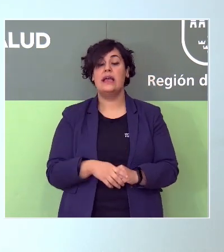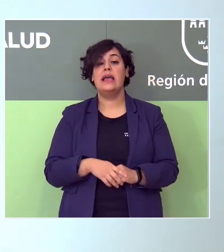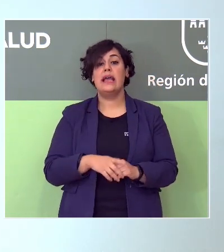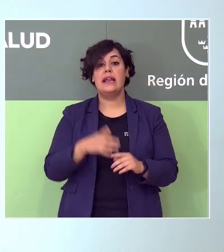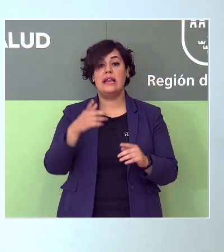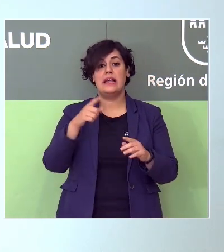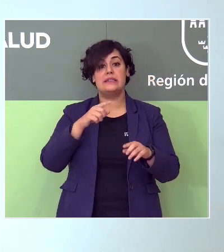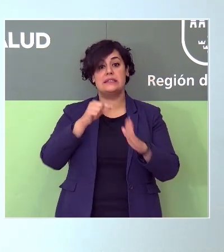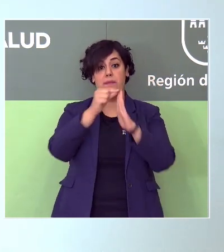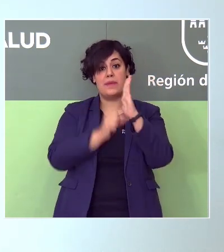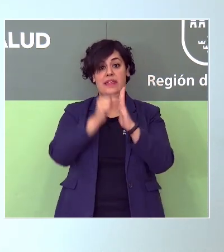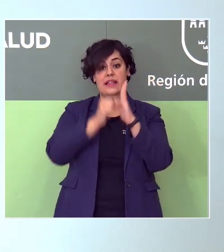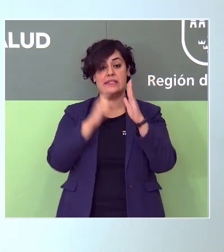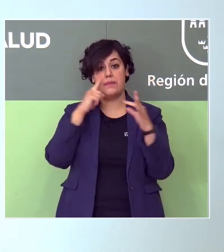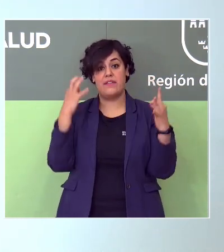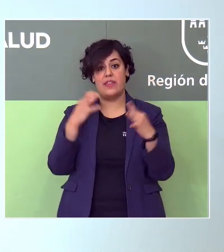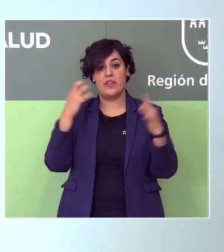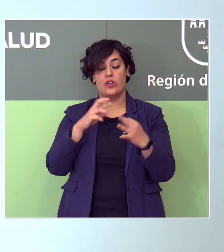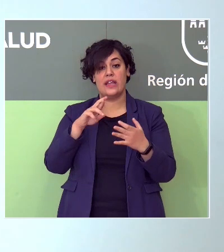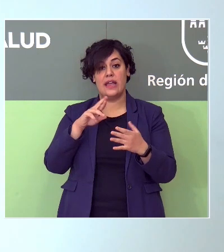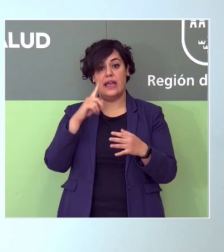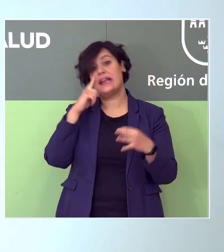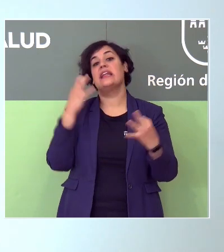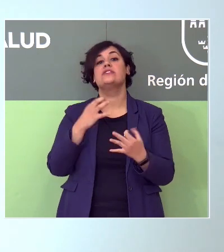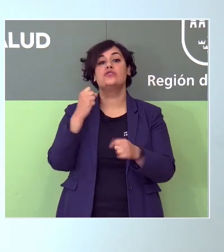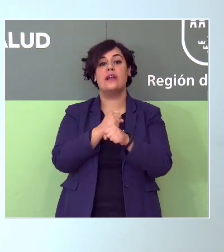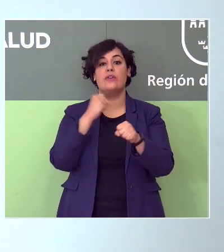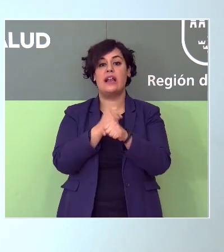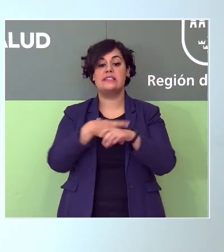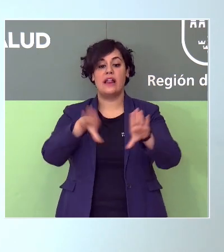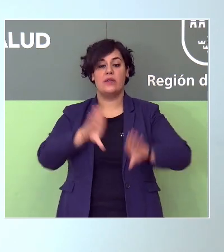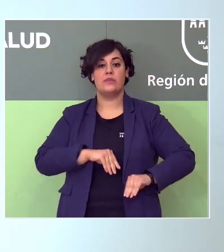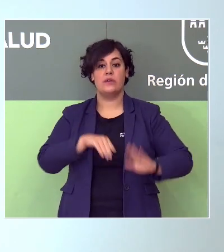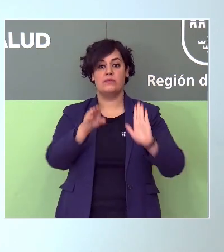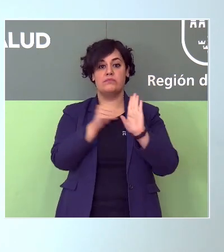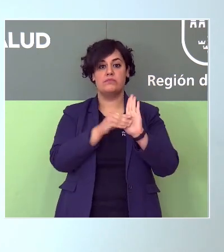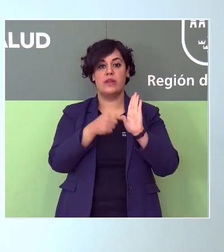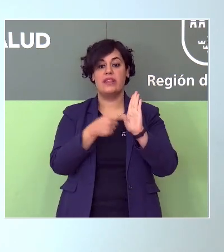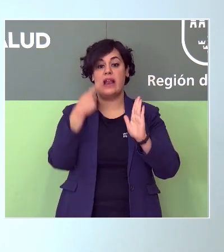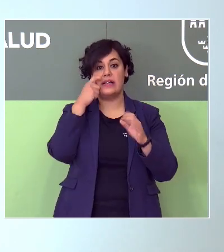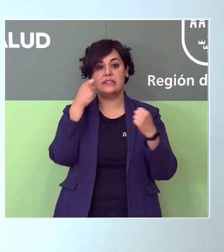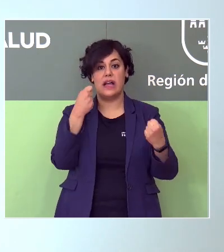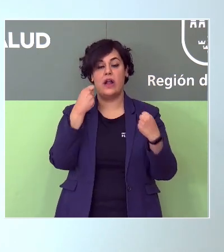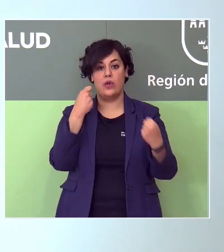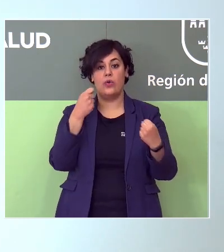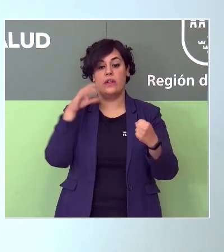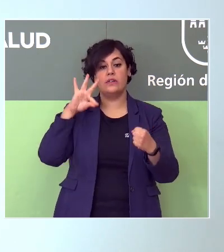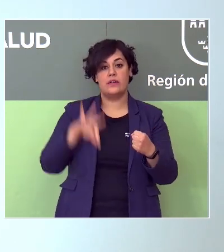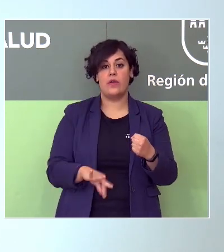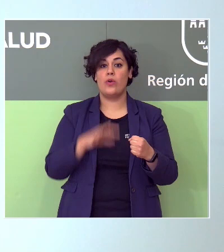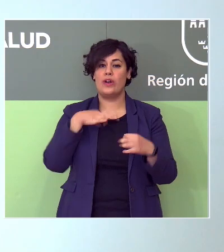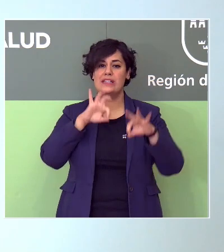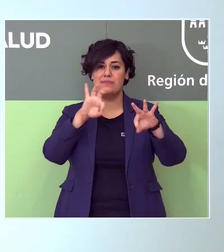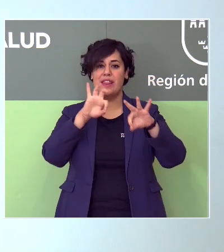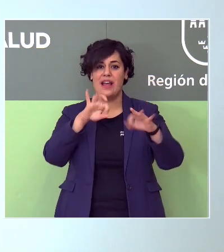Riesgos Laborales, se abordó el procedimiento de protección de la salud de los trabajadores con especial vulnerabilidad y sensibilidad